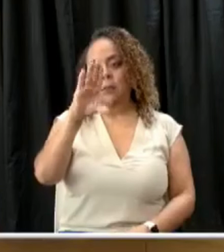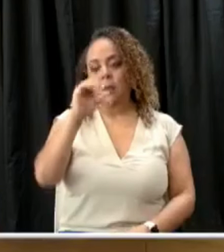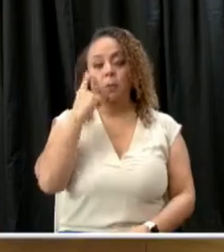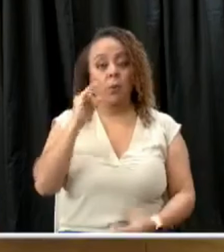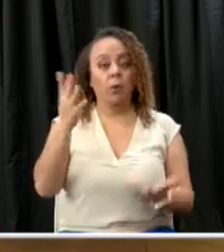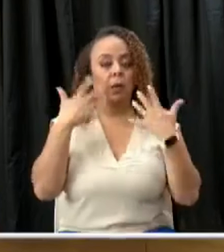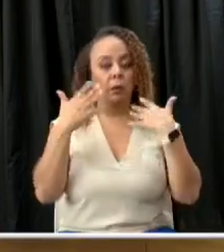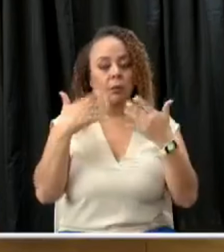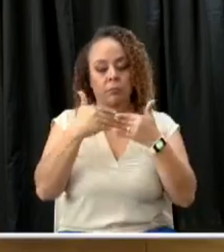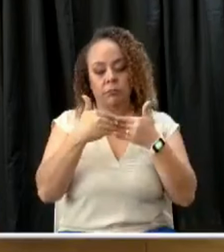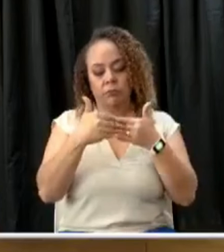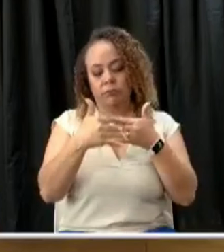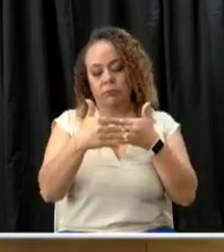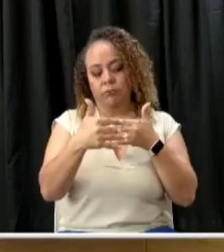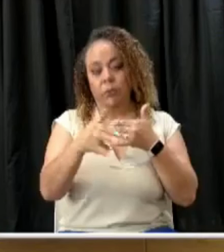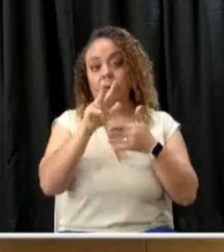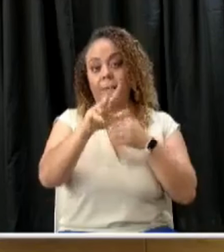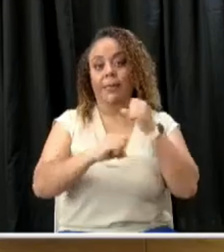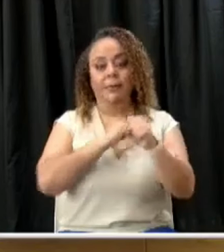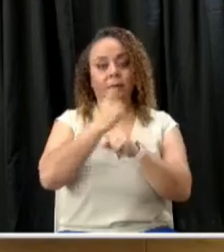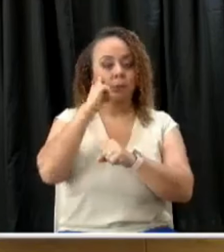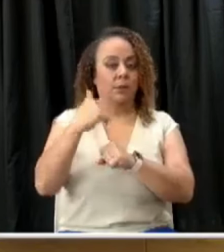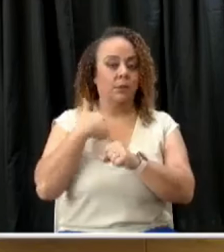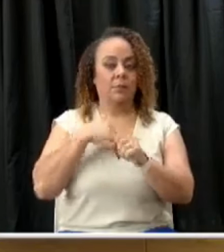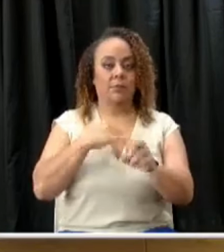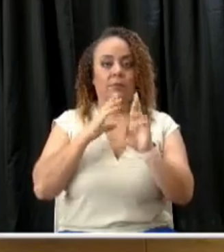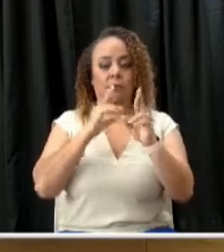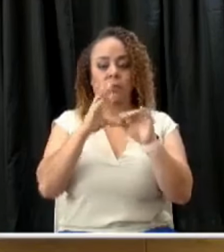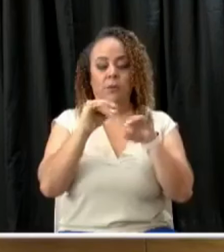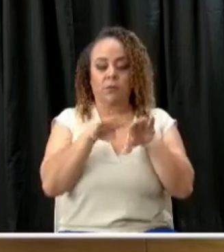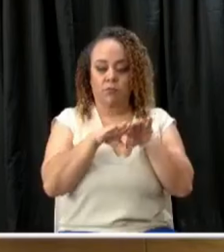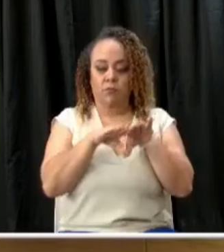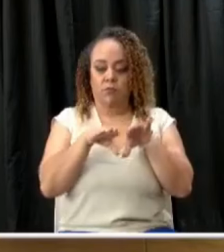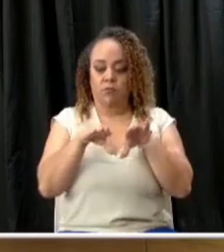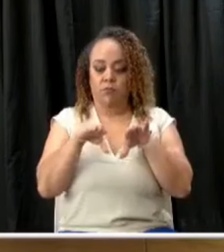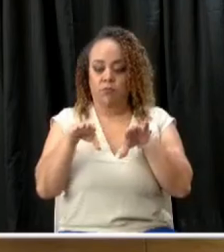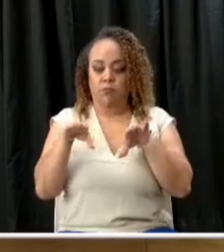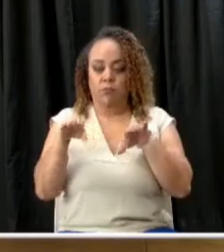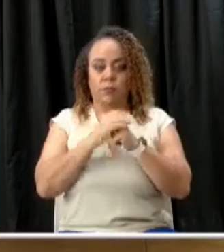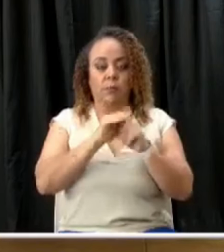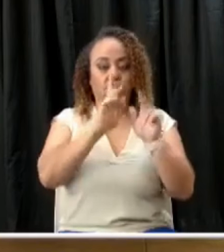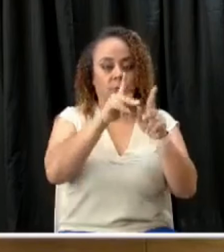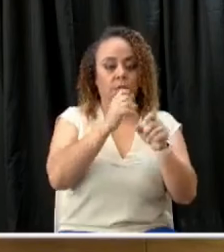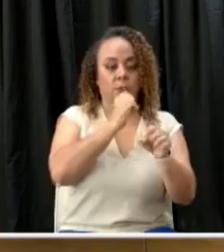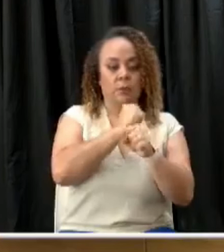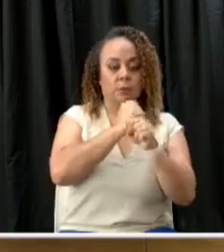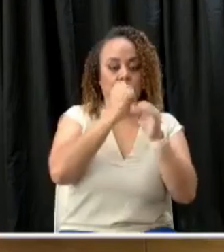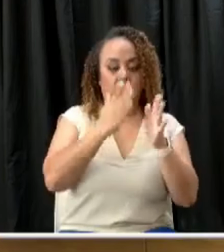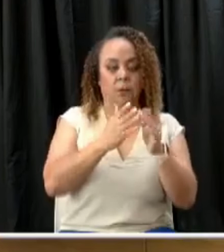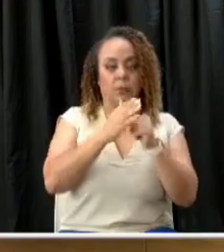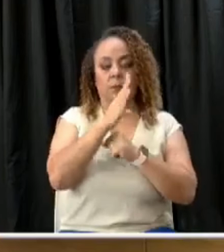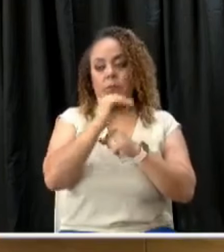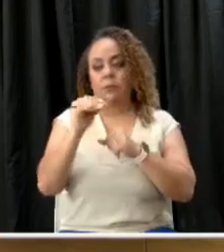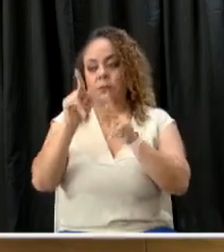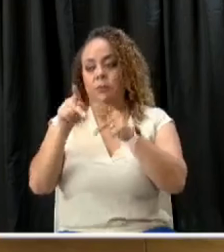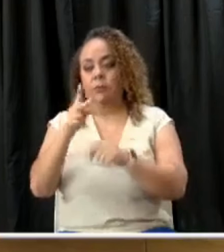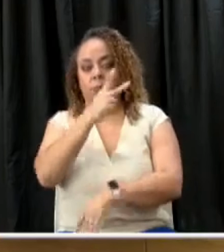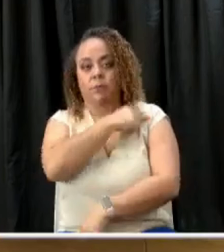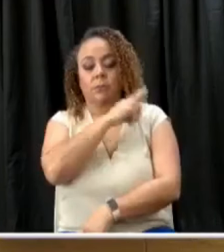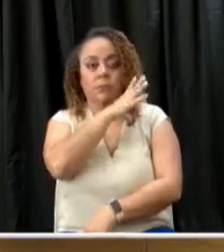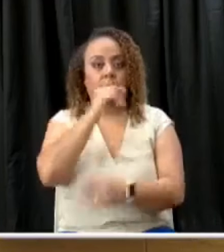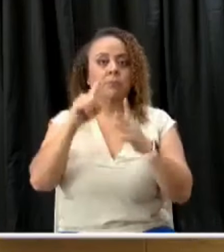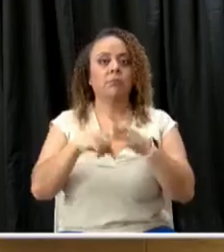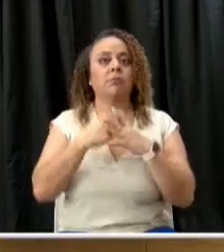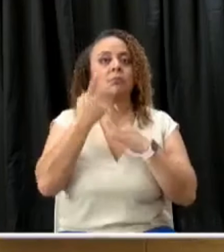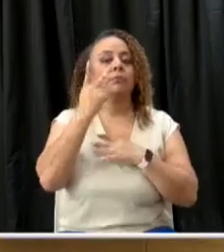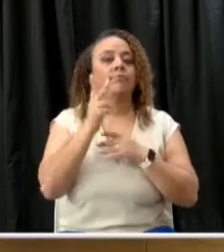aproximadamente 3 años para tener los resultados y el equilibrio a nivel de persona empleadora y persona trabajadora y empezar a